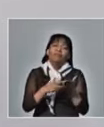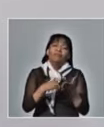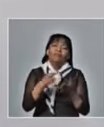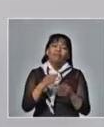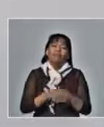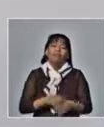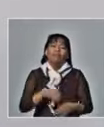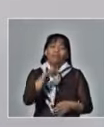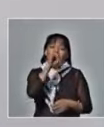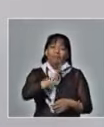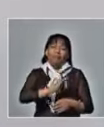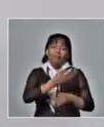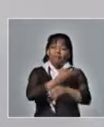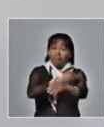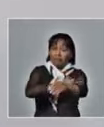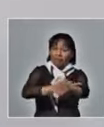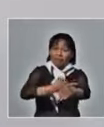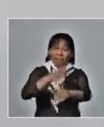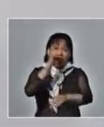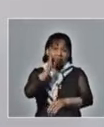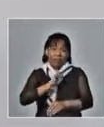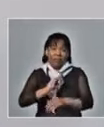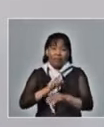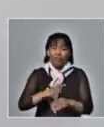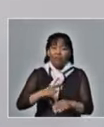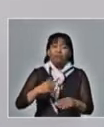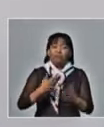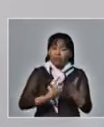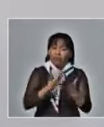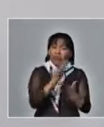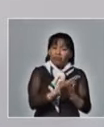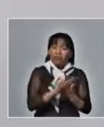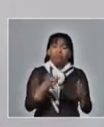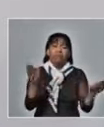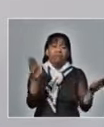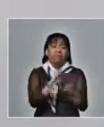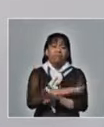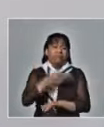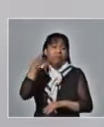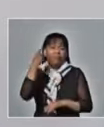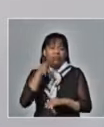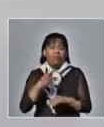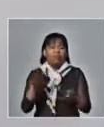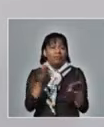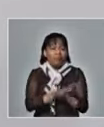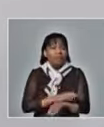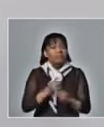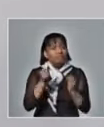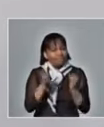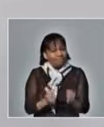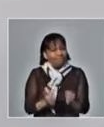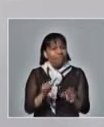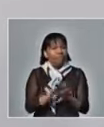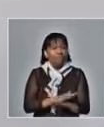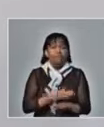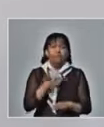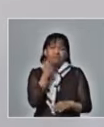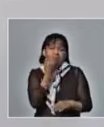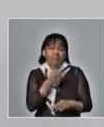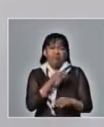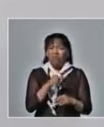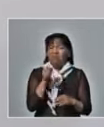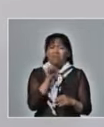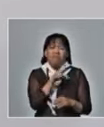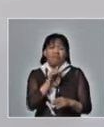en serio, son propuestas de un gobierno que realmente va a cambiar a Puebla. El cambio seguro, el que realmente queremos, no más de lo mismo